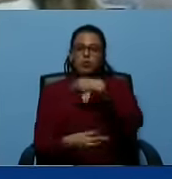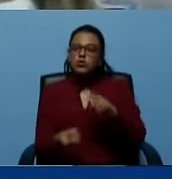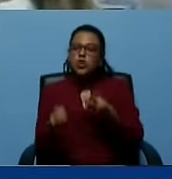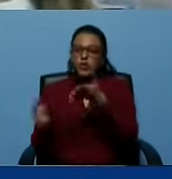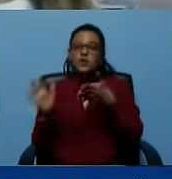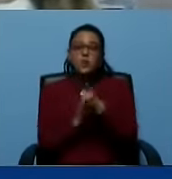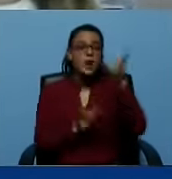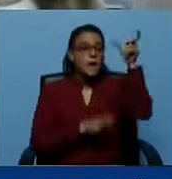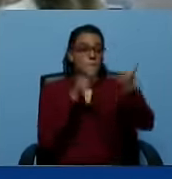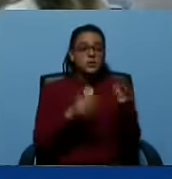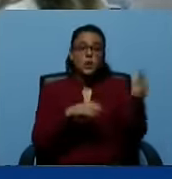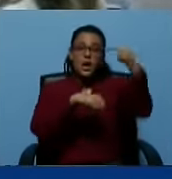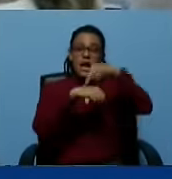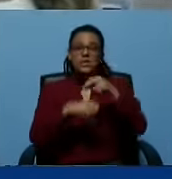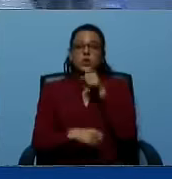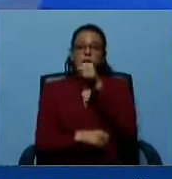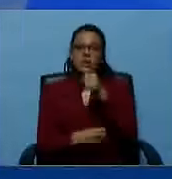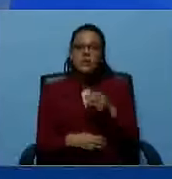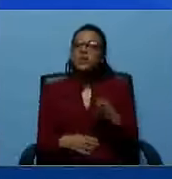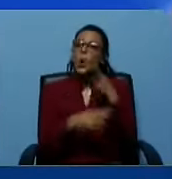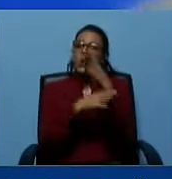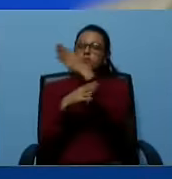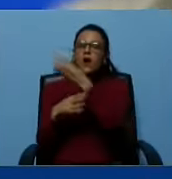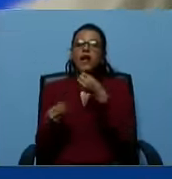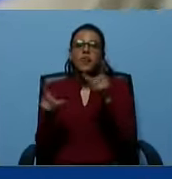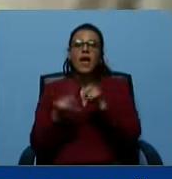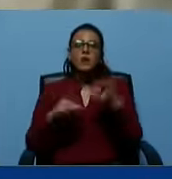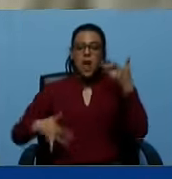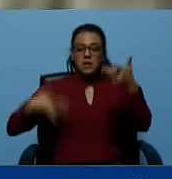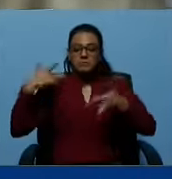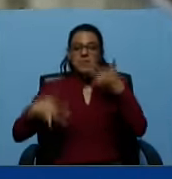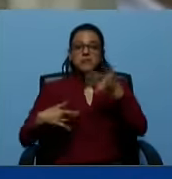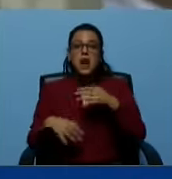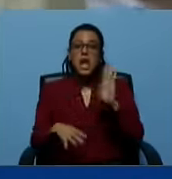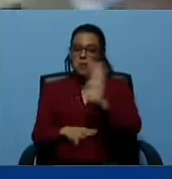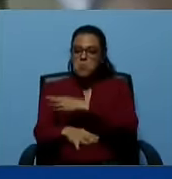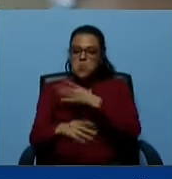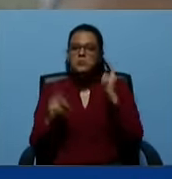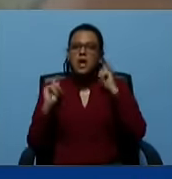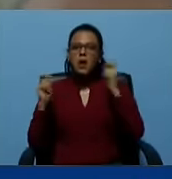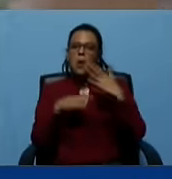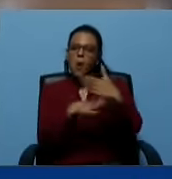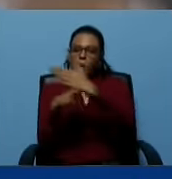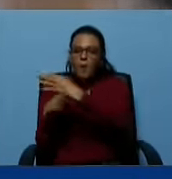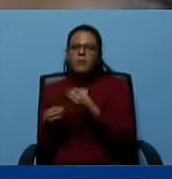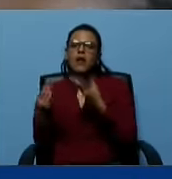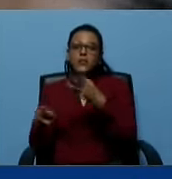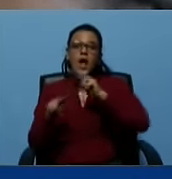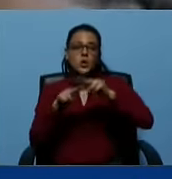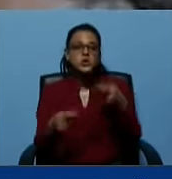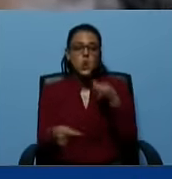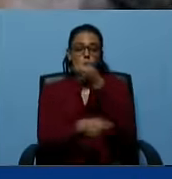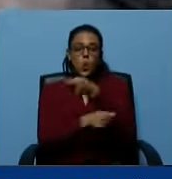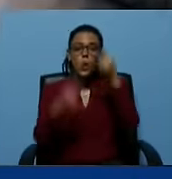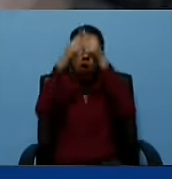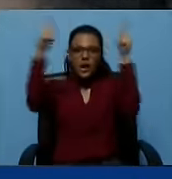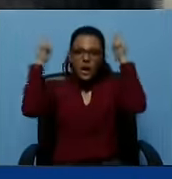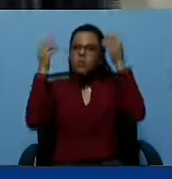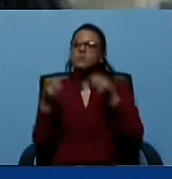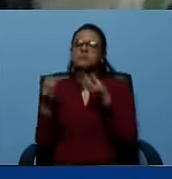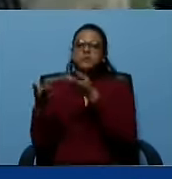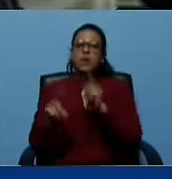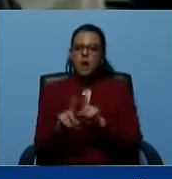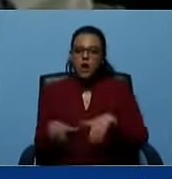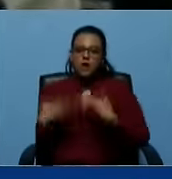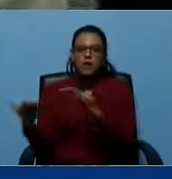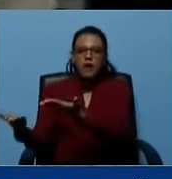de artistas nacionales se desplegaron a dar conciertos en todo nuestro país, y con el plan vacacional en los 4.000